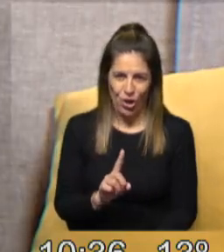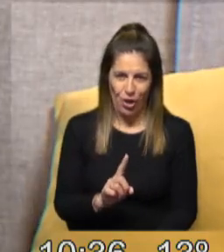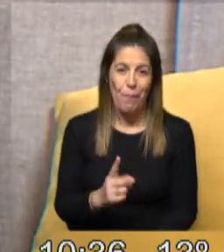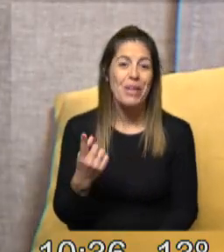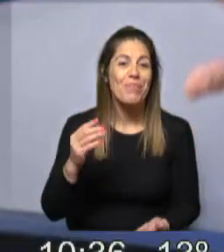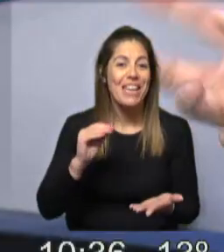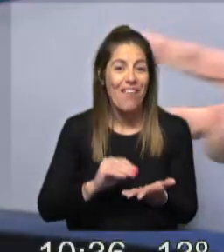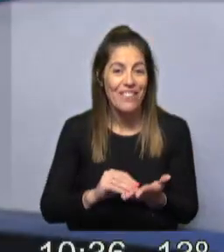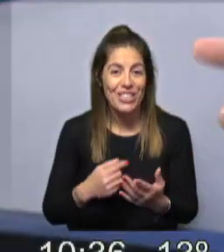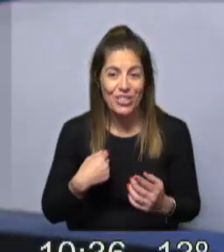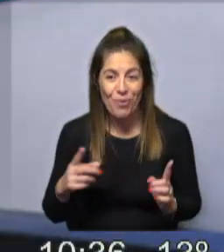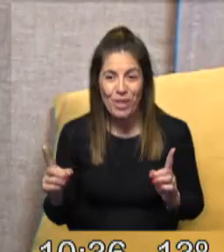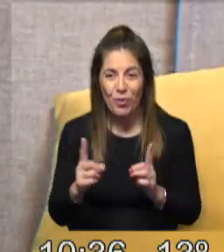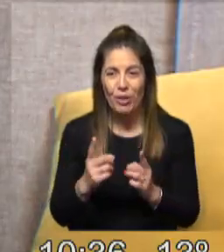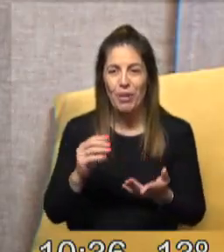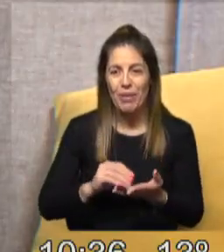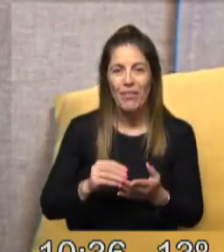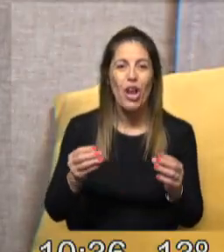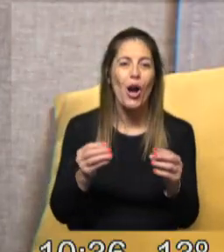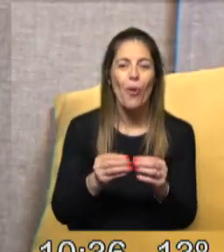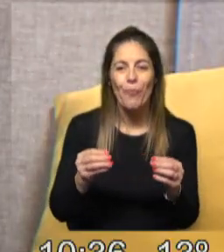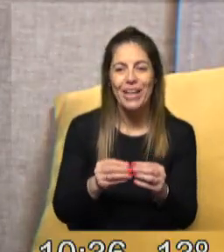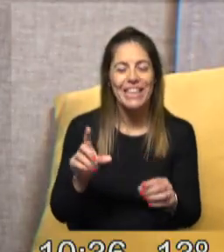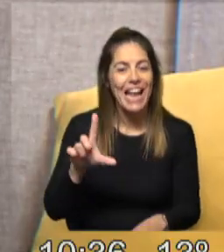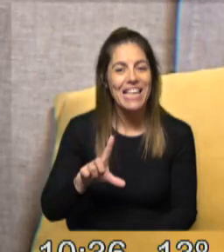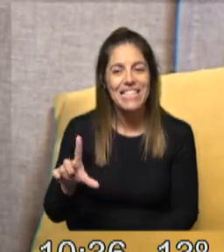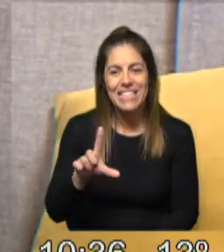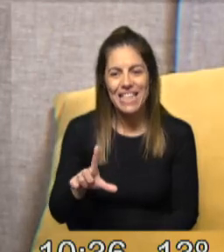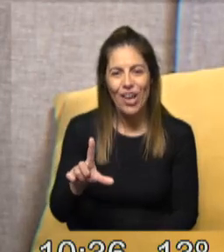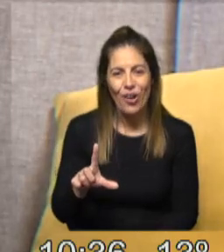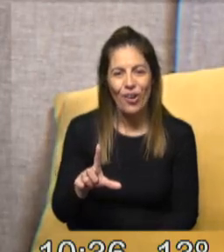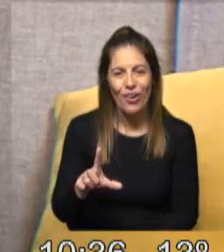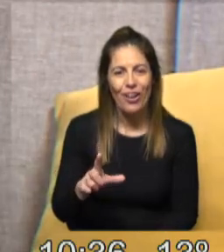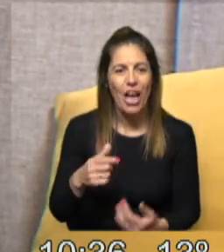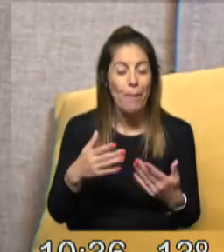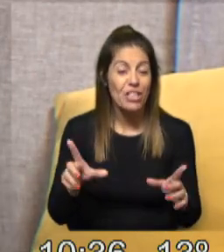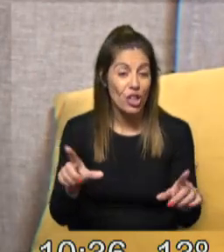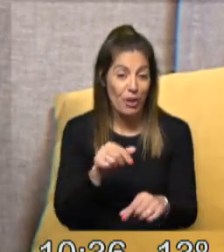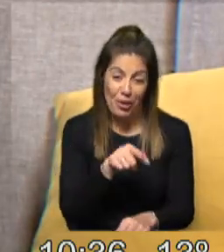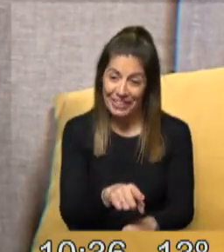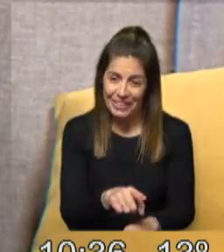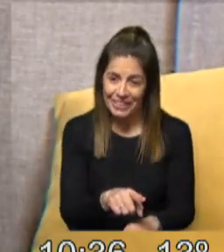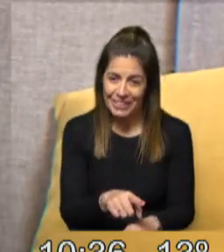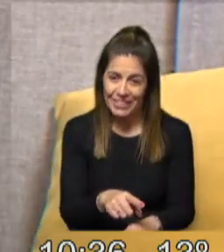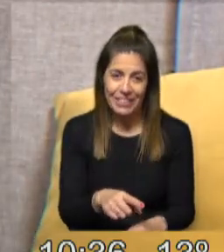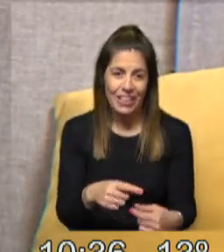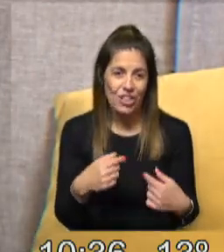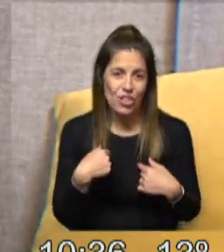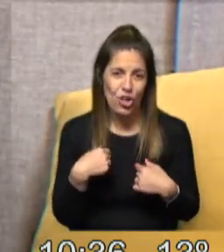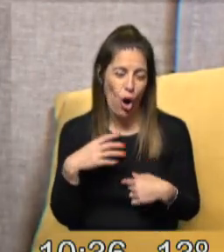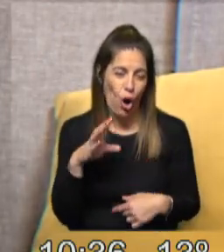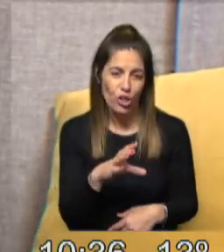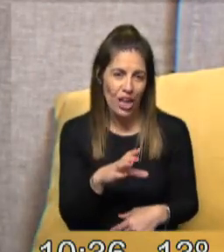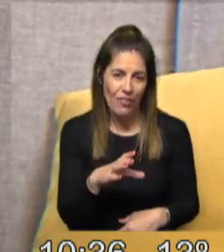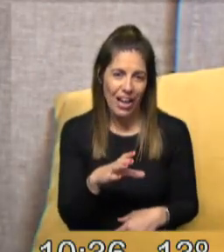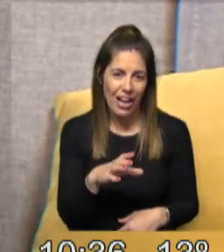primera cita fue con una compañerita del liceo que empezó y terminó ahí. Porque yo detestaba a Hermann Hesse,